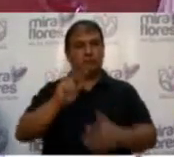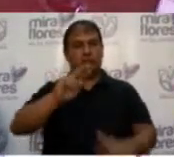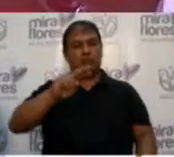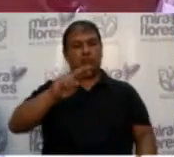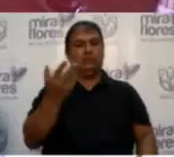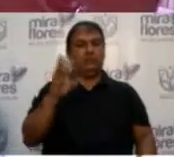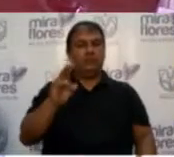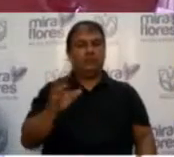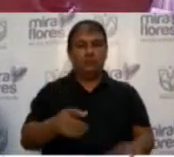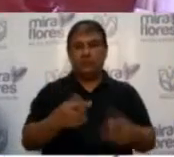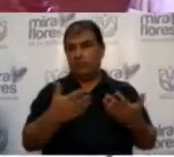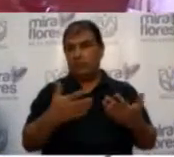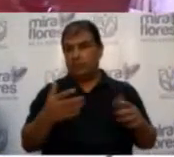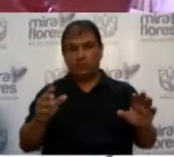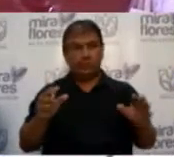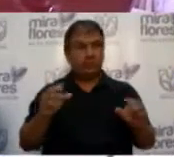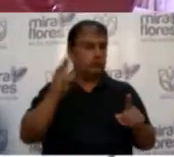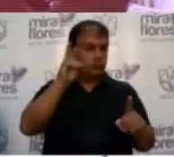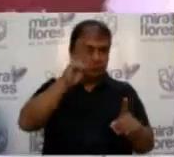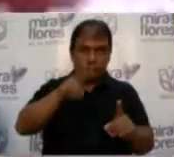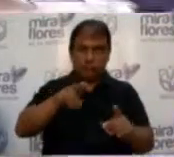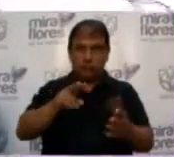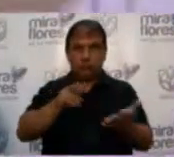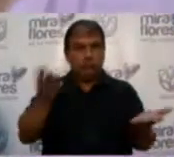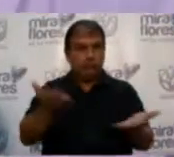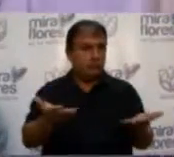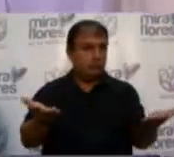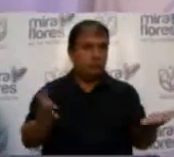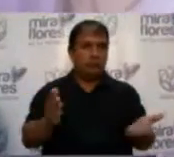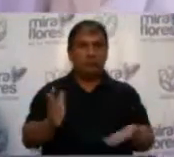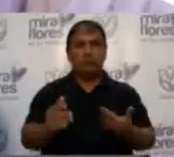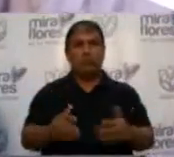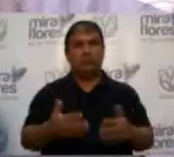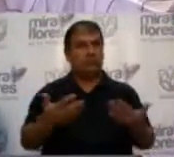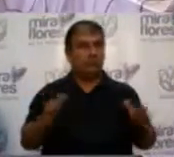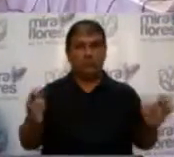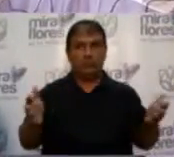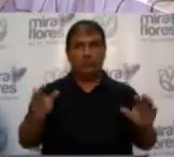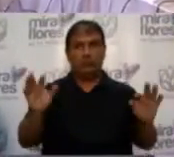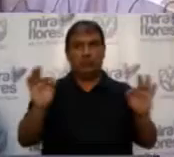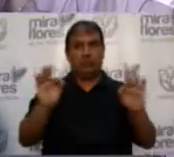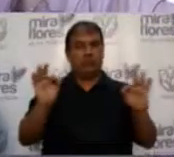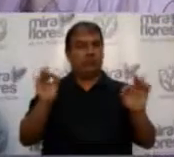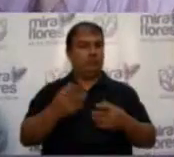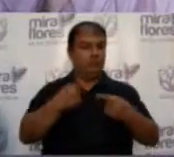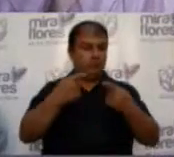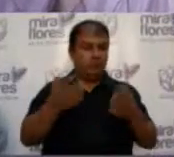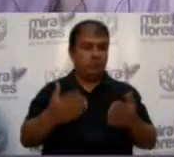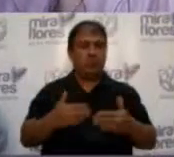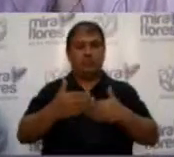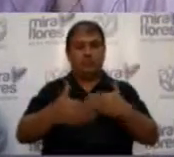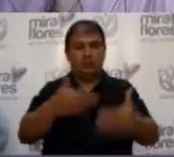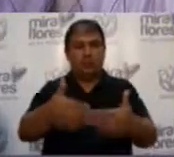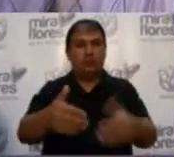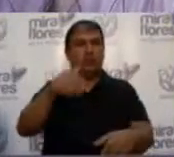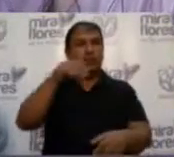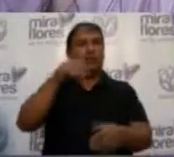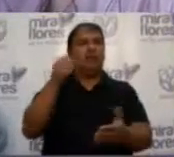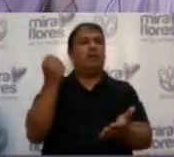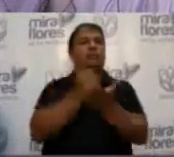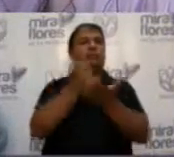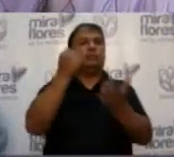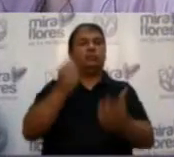¿Hay alguna objeción al acta? Si no tenemos objeciones a la misma, vamos a proceder a aprobarla.